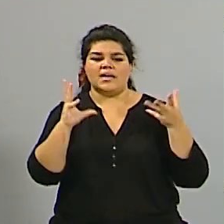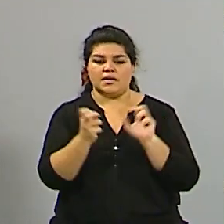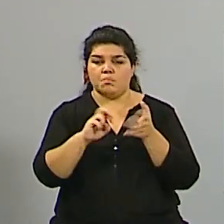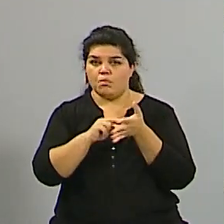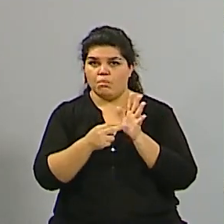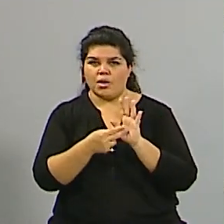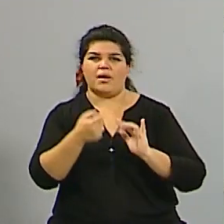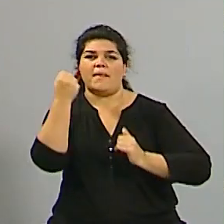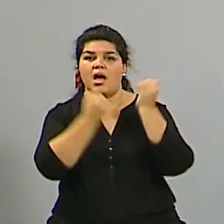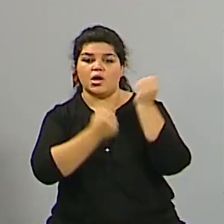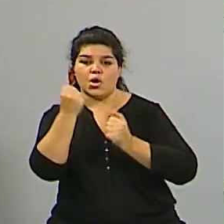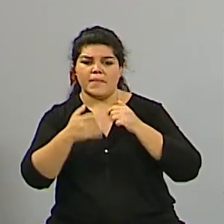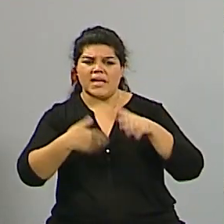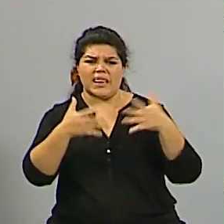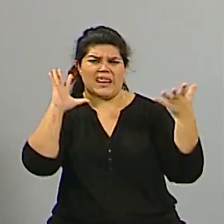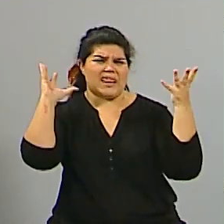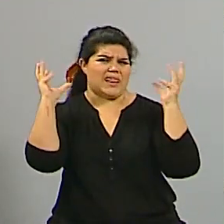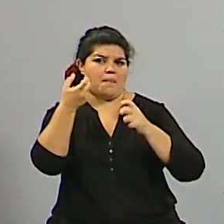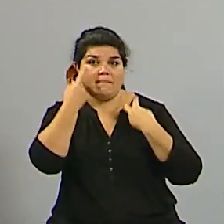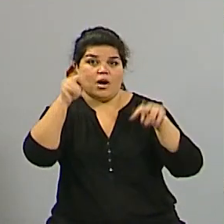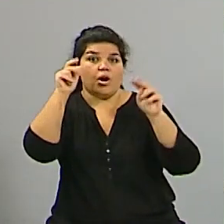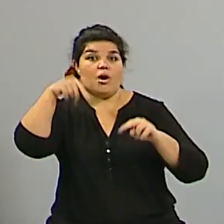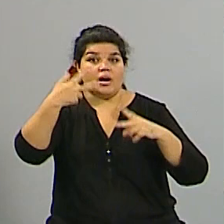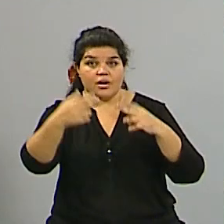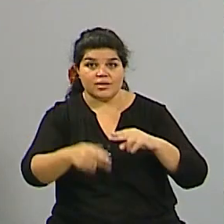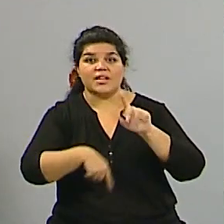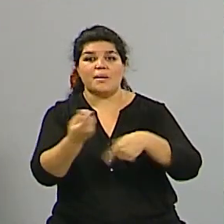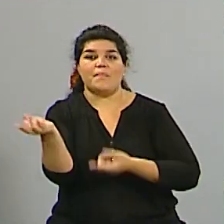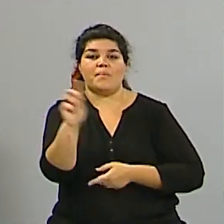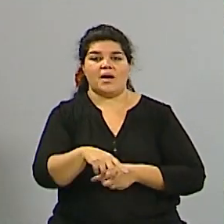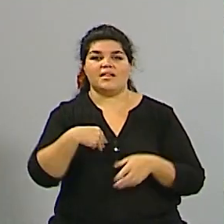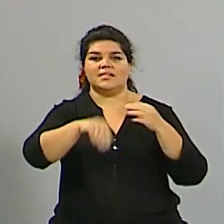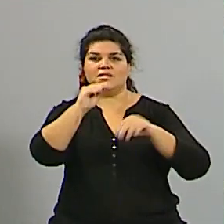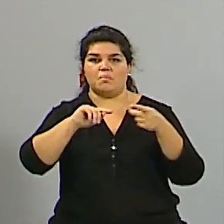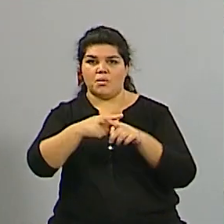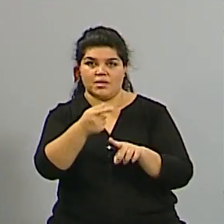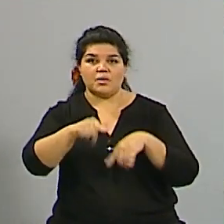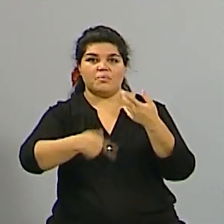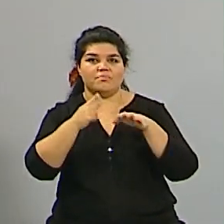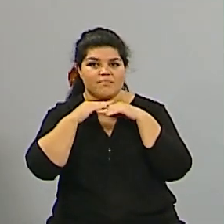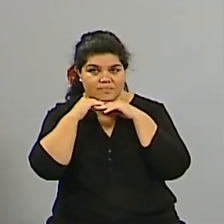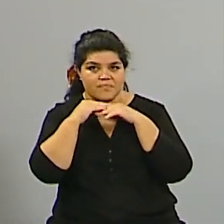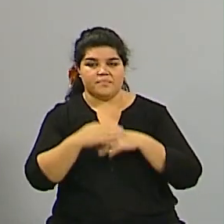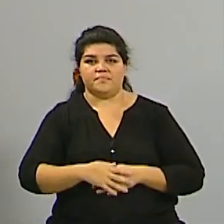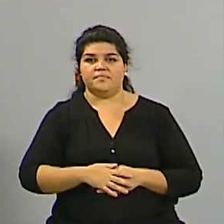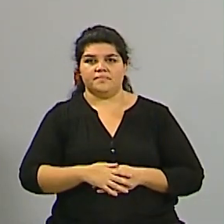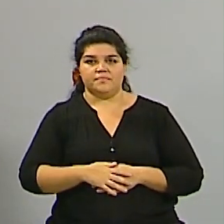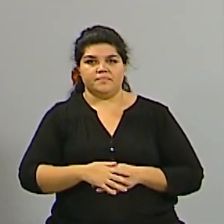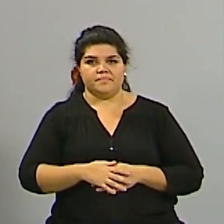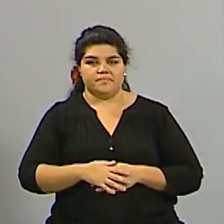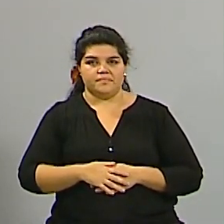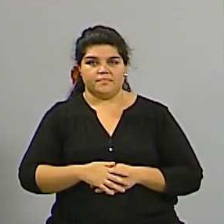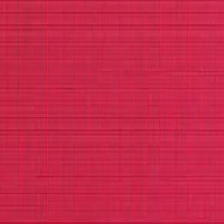está agudizando. Nos vamos a una pausa, enseguida regresamos. Estamos en Chat Político, quédense ahí del otro lado.